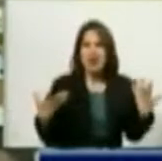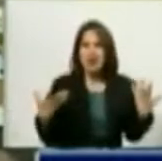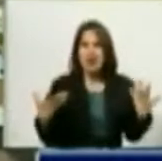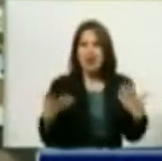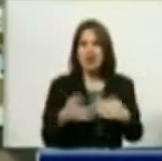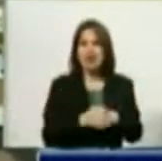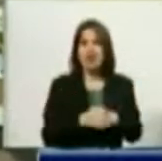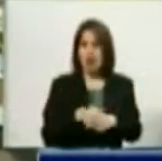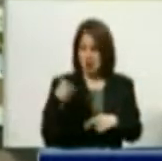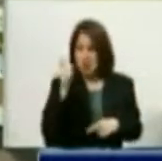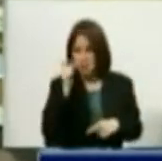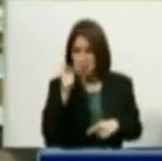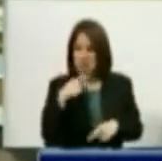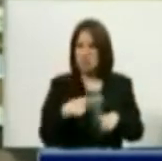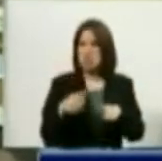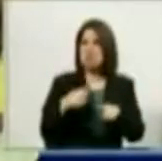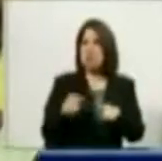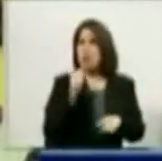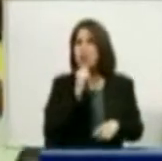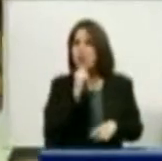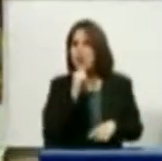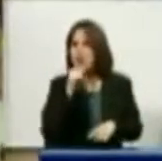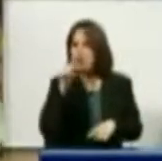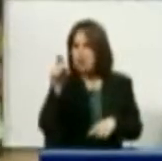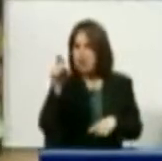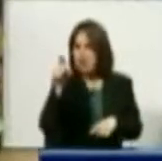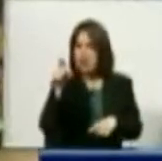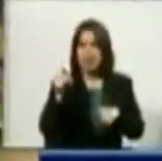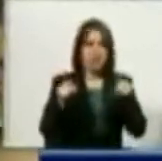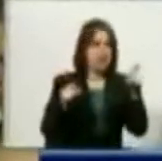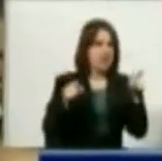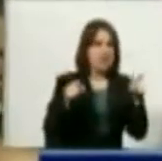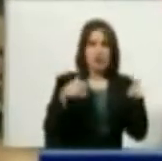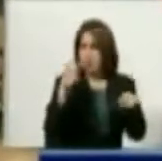Antonio de Carrie es primo de quién del lente que está allá no